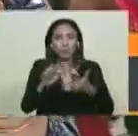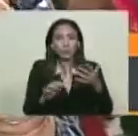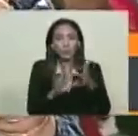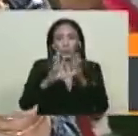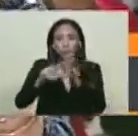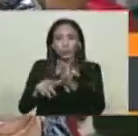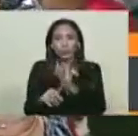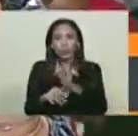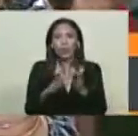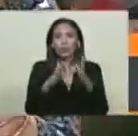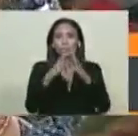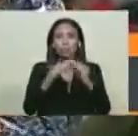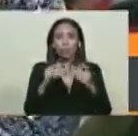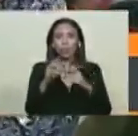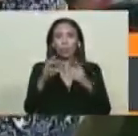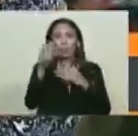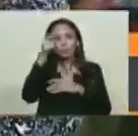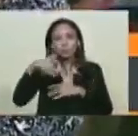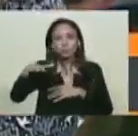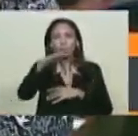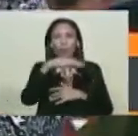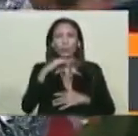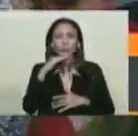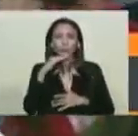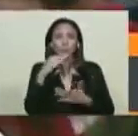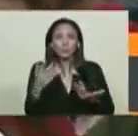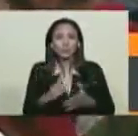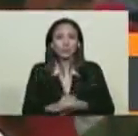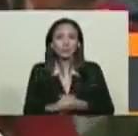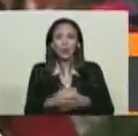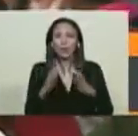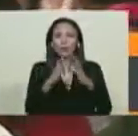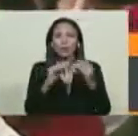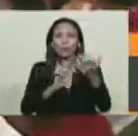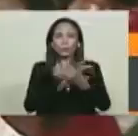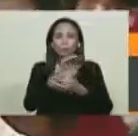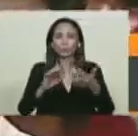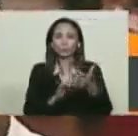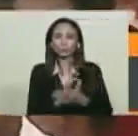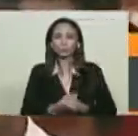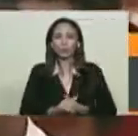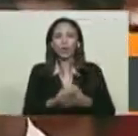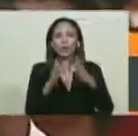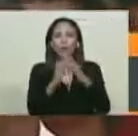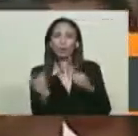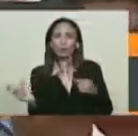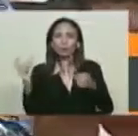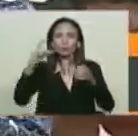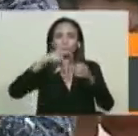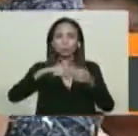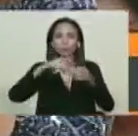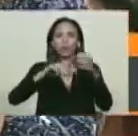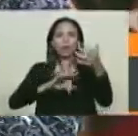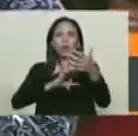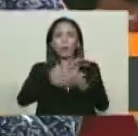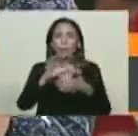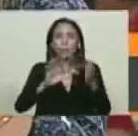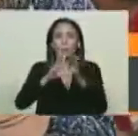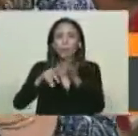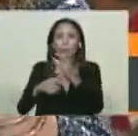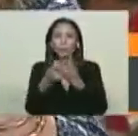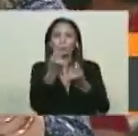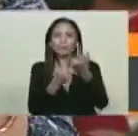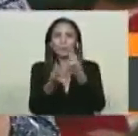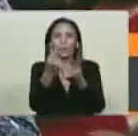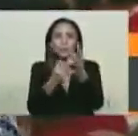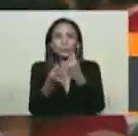más despreciable por el pueblo venezolano por el daño que está causando. Son todos los que están metidos en el delito económico. Y